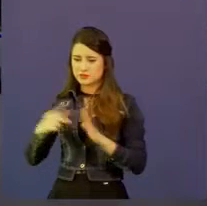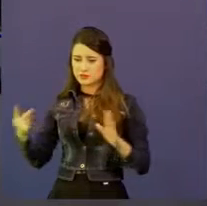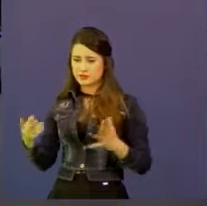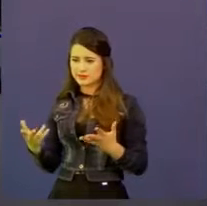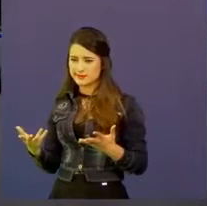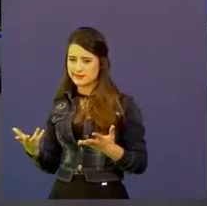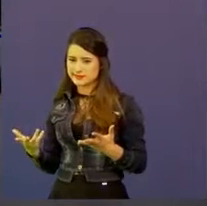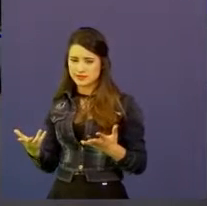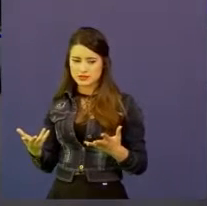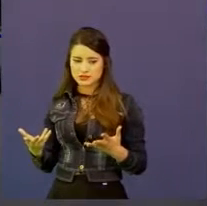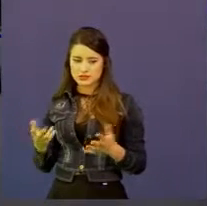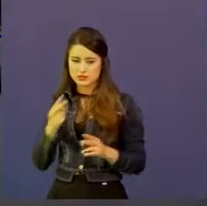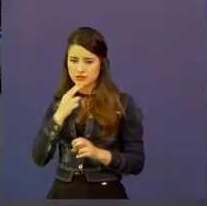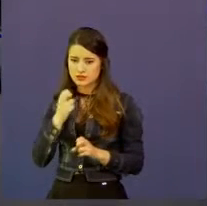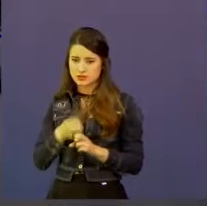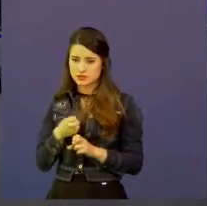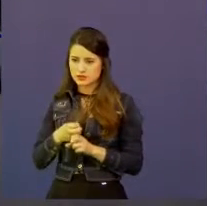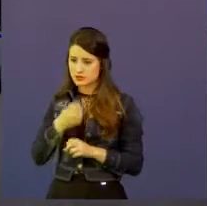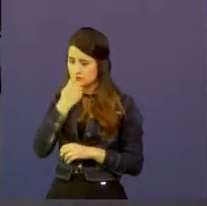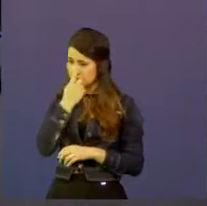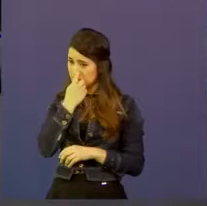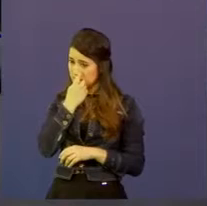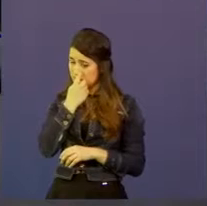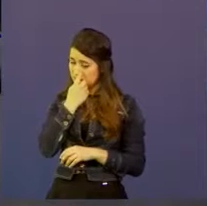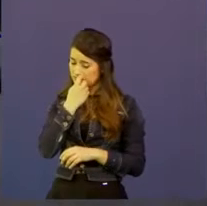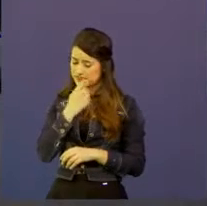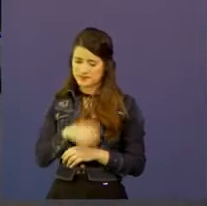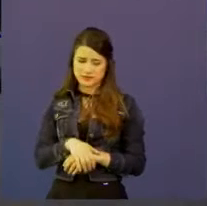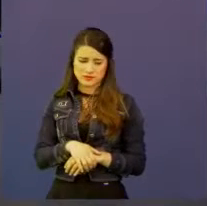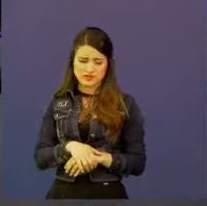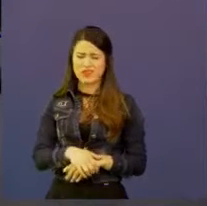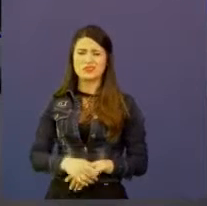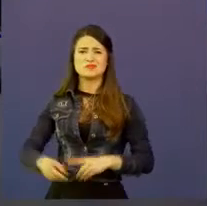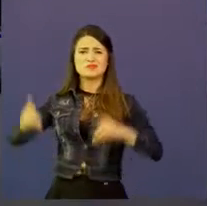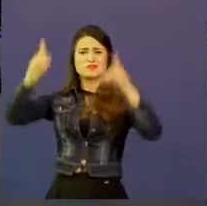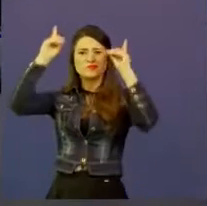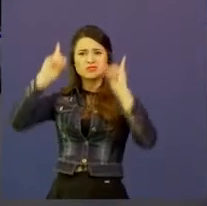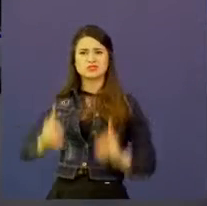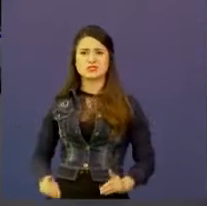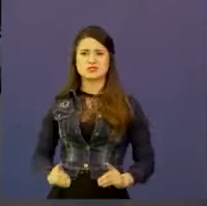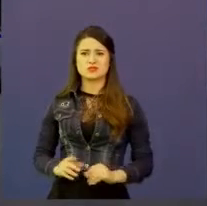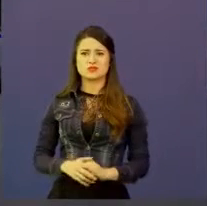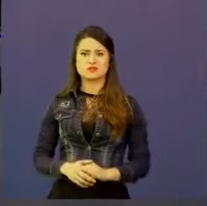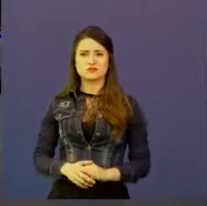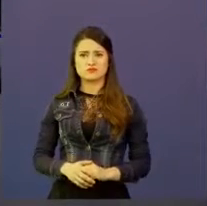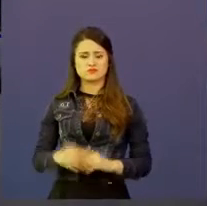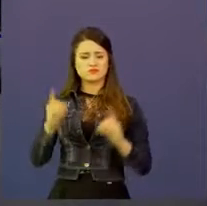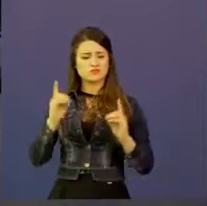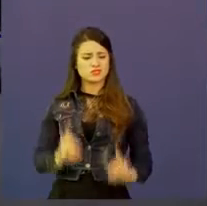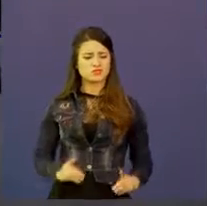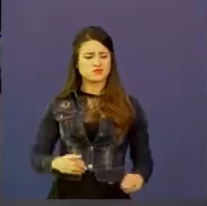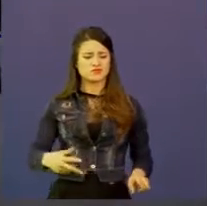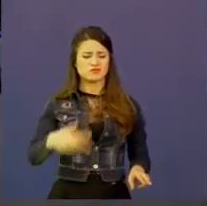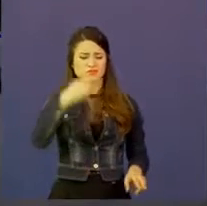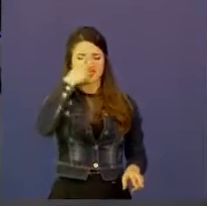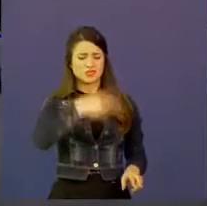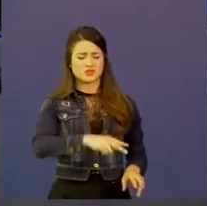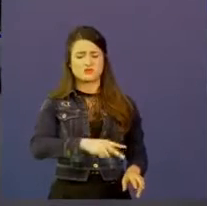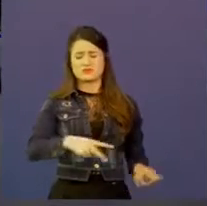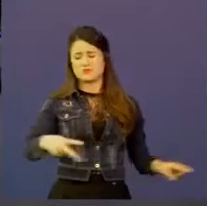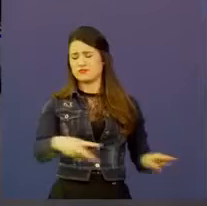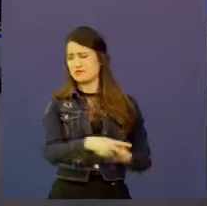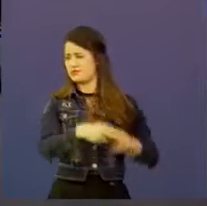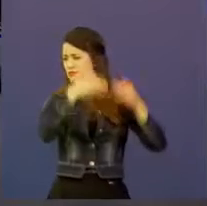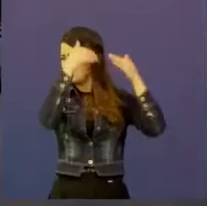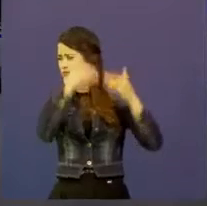pues desconectamos, como demasiado radical, y quizás no se sientan con el hijo precisamente a explorar,